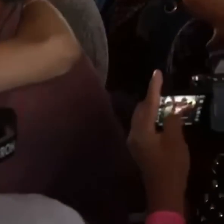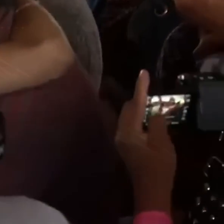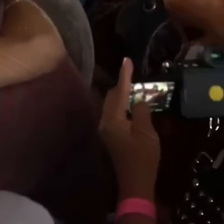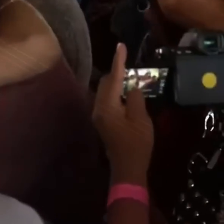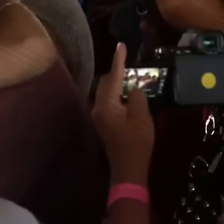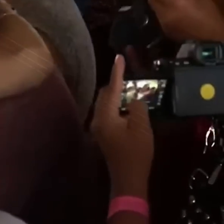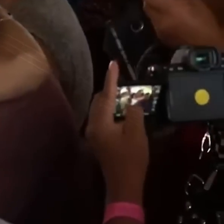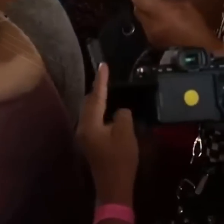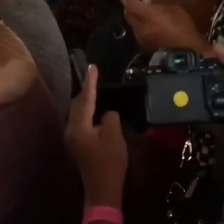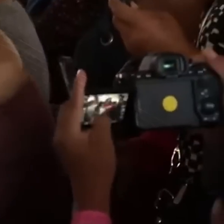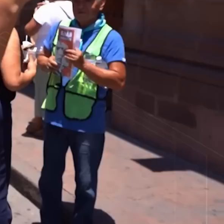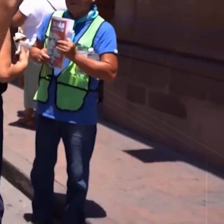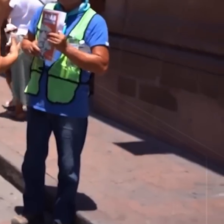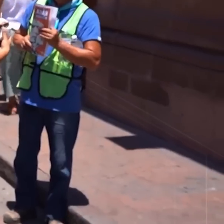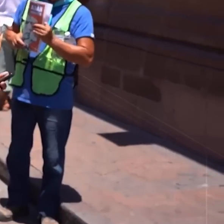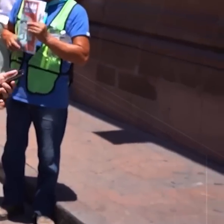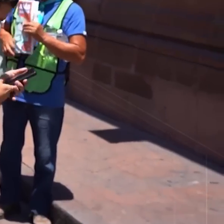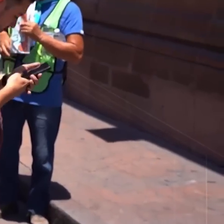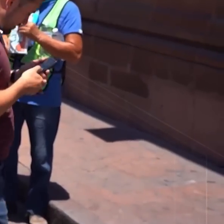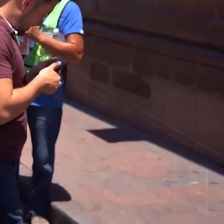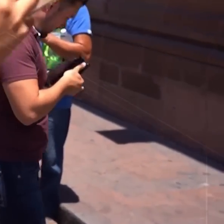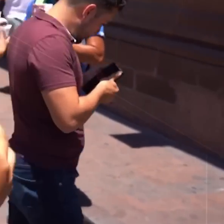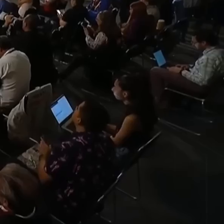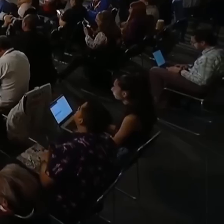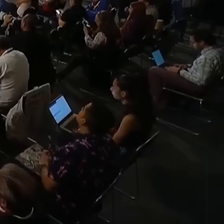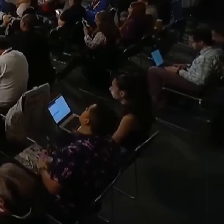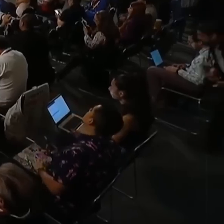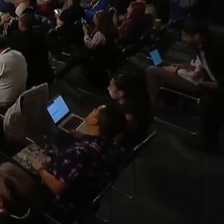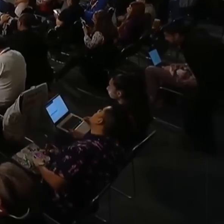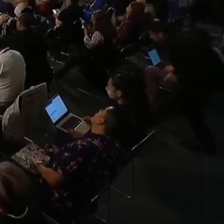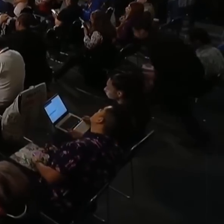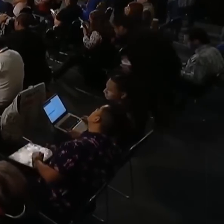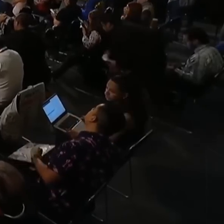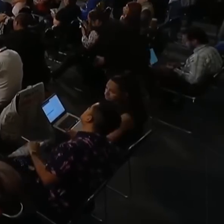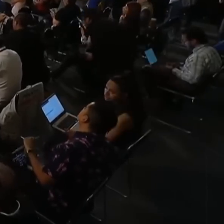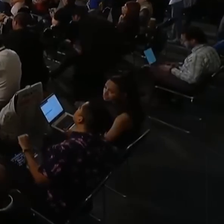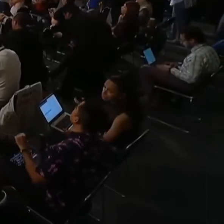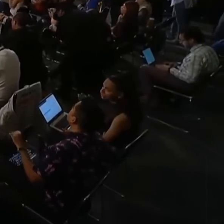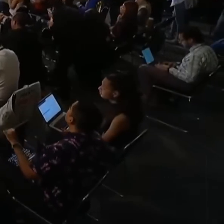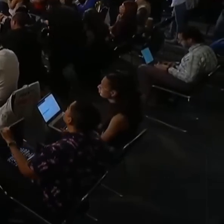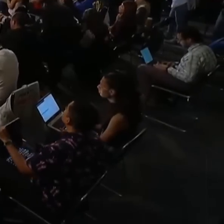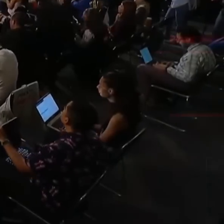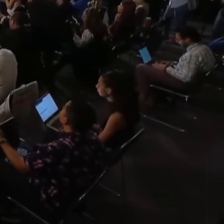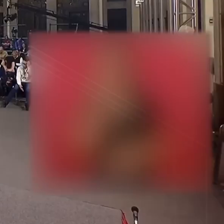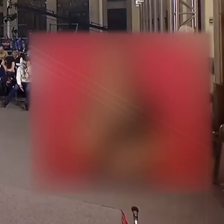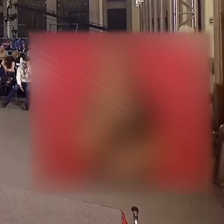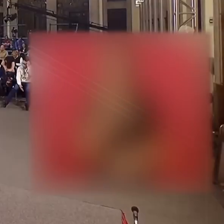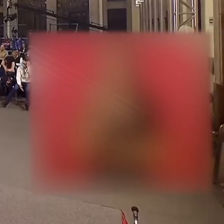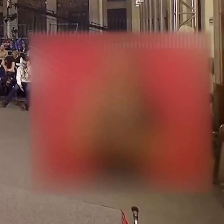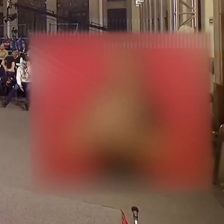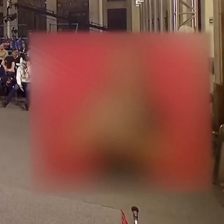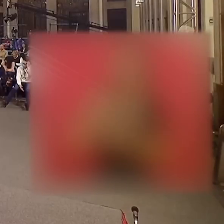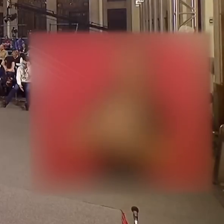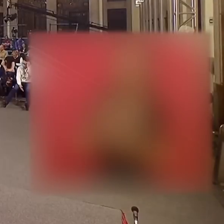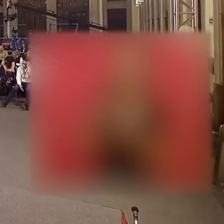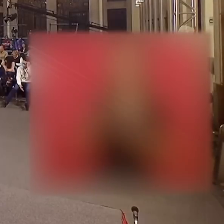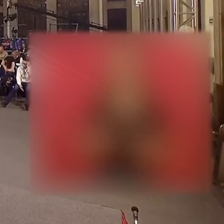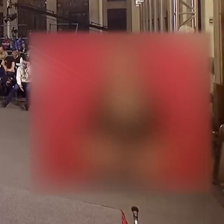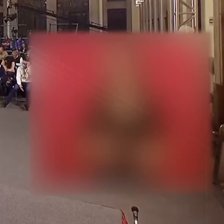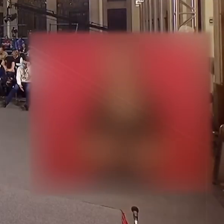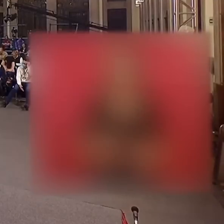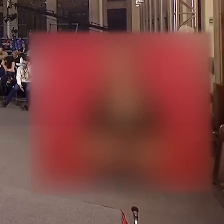El proceso de transformación en México sigue su curso. A un año de los comicios presidenciales de 2024, el presidente Andrés Manuel